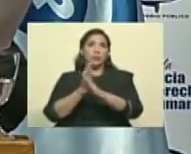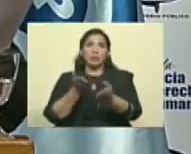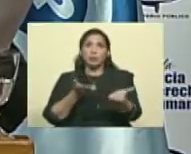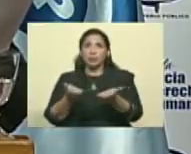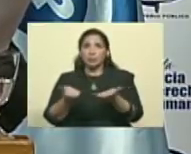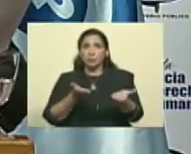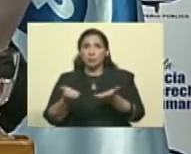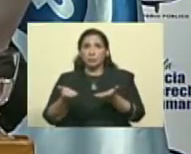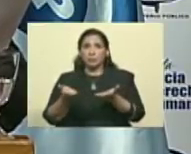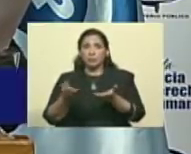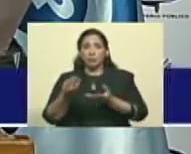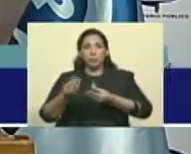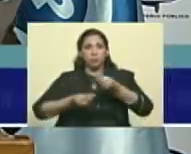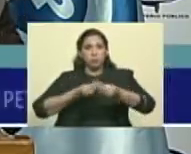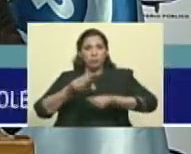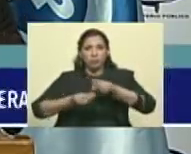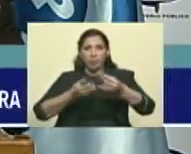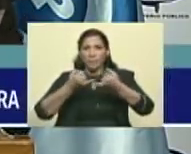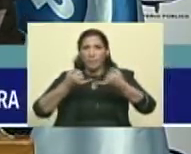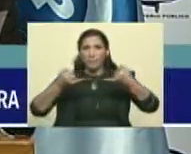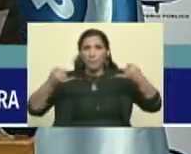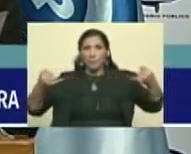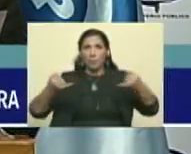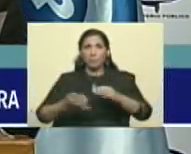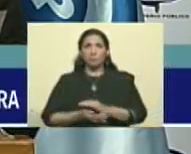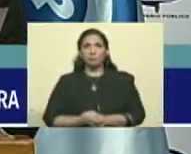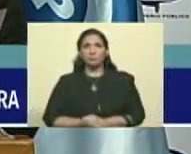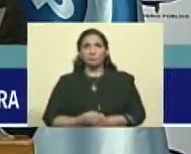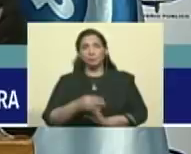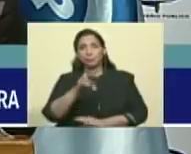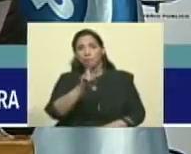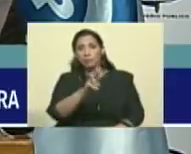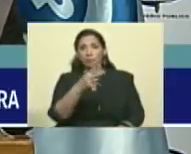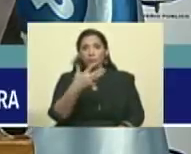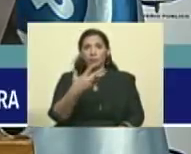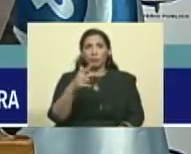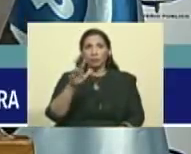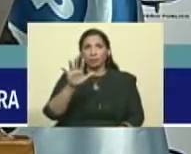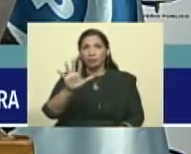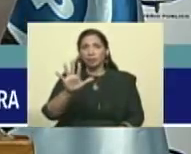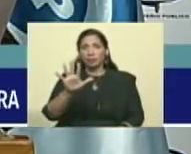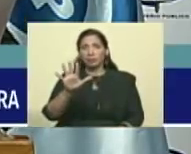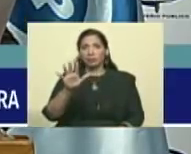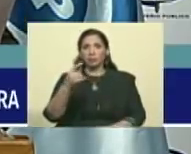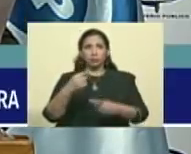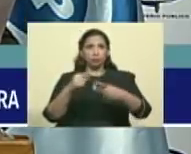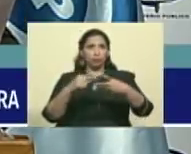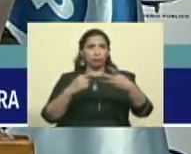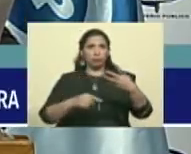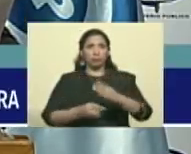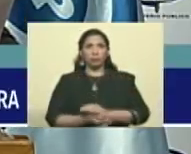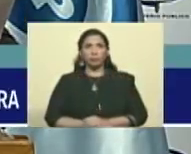de generación eléctrica por 235 días, casi un año,